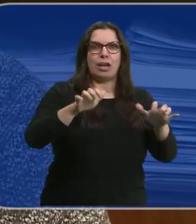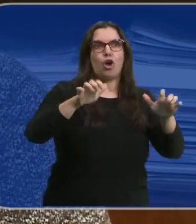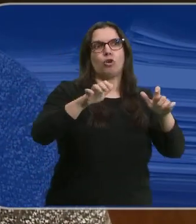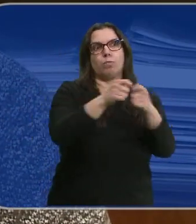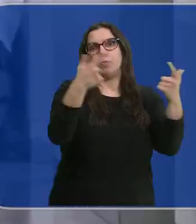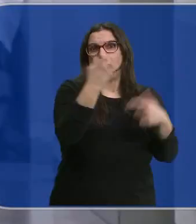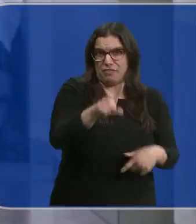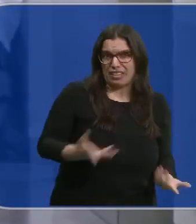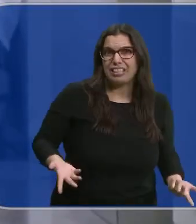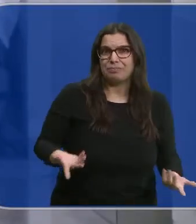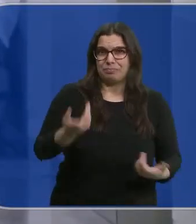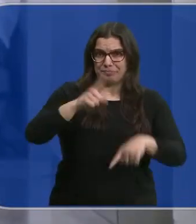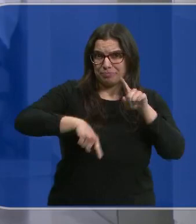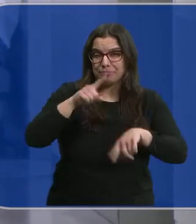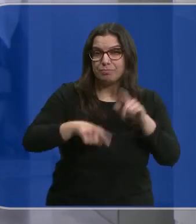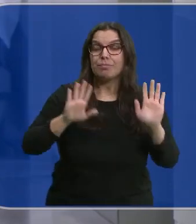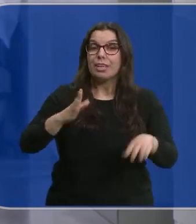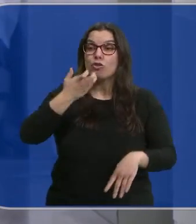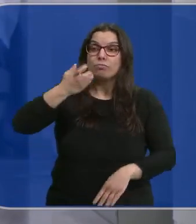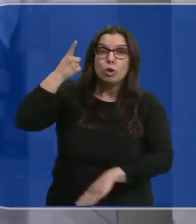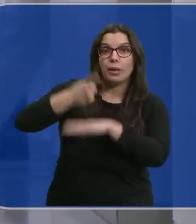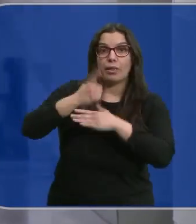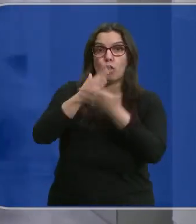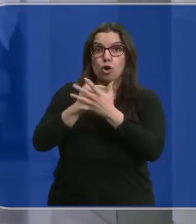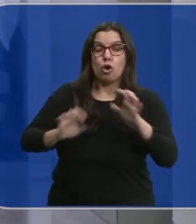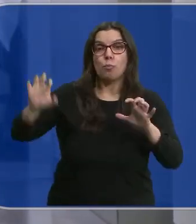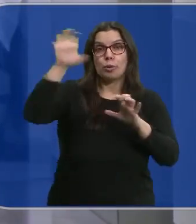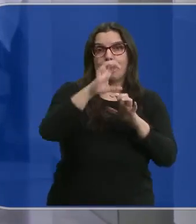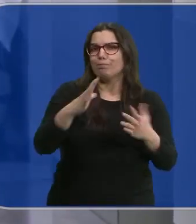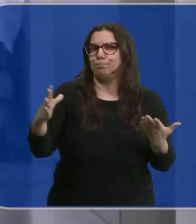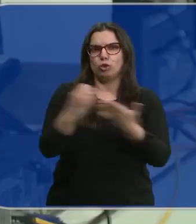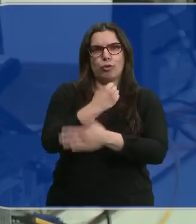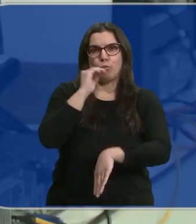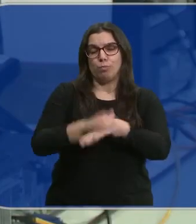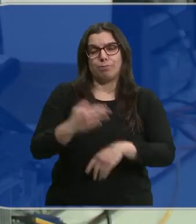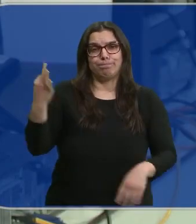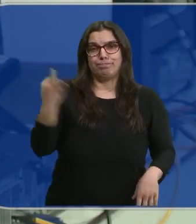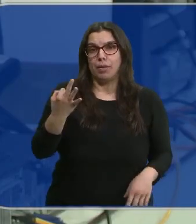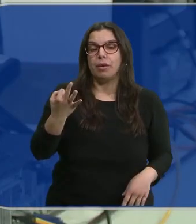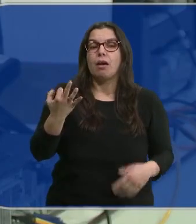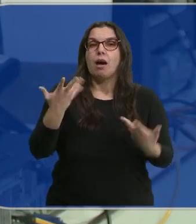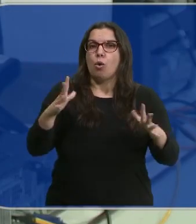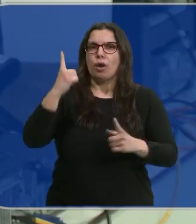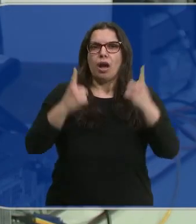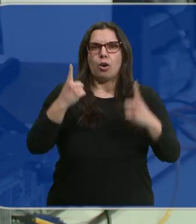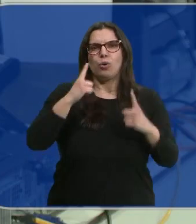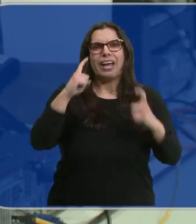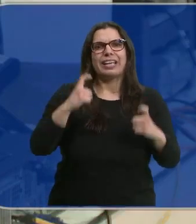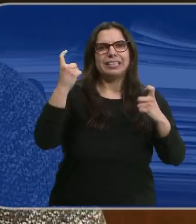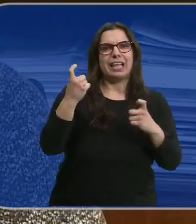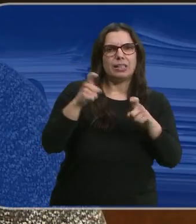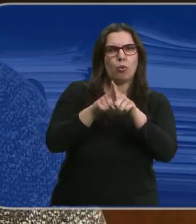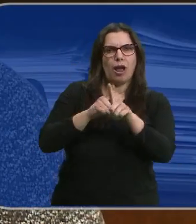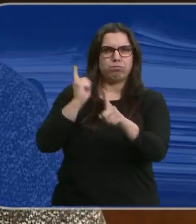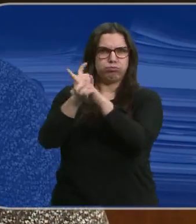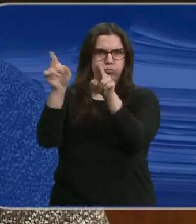no resulta necesario. Pero si es obligatorio para todas las comunidades, todas tendrán que cumplirlo, aunque alguna intente impugnarlo. Aunque